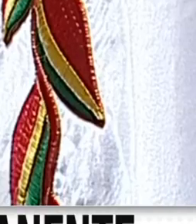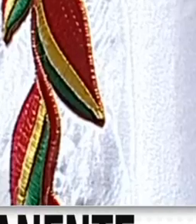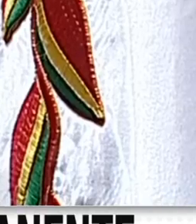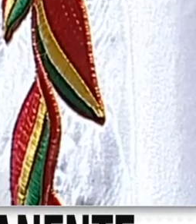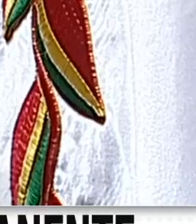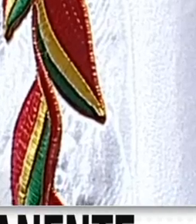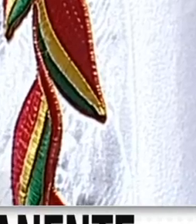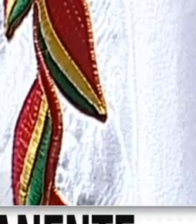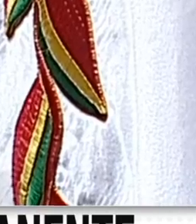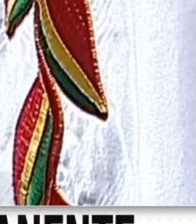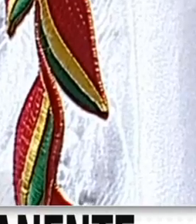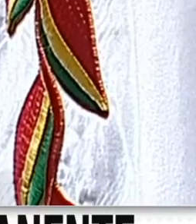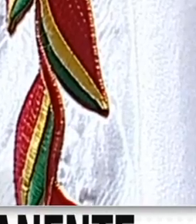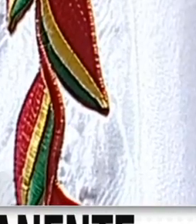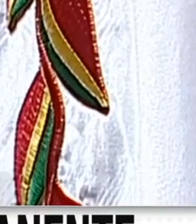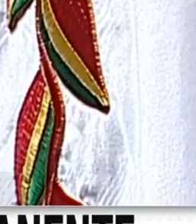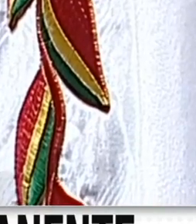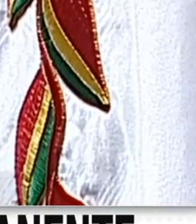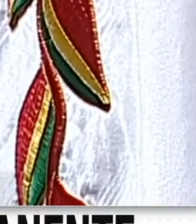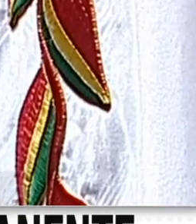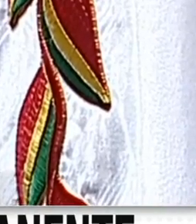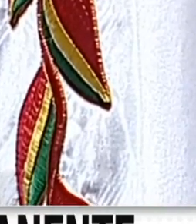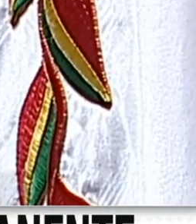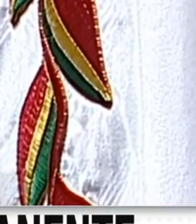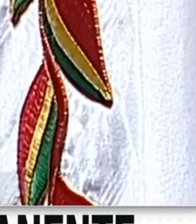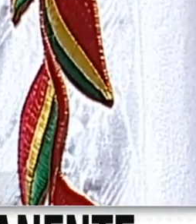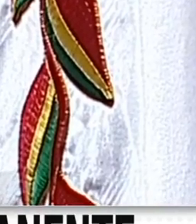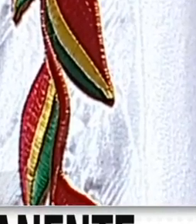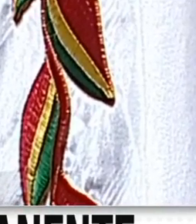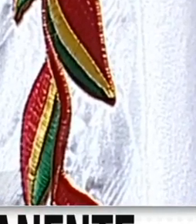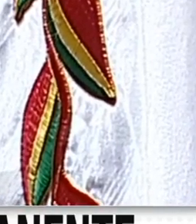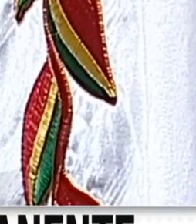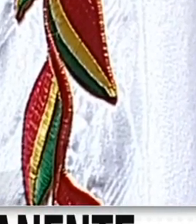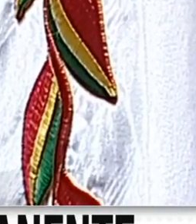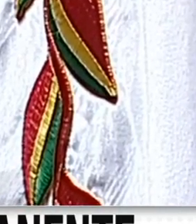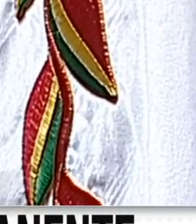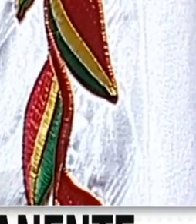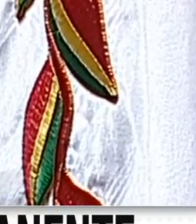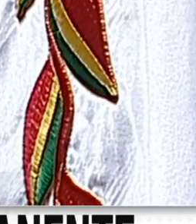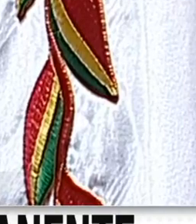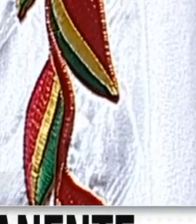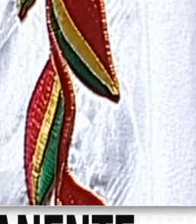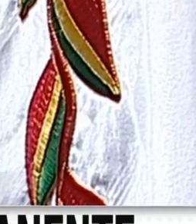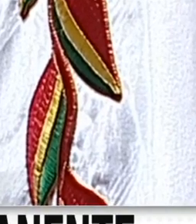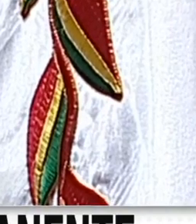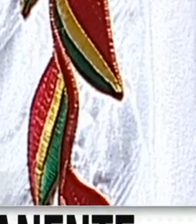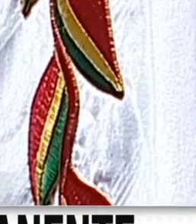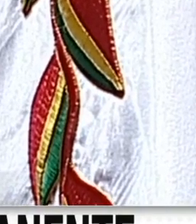Con esta información volveremos más tarde desde Palacio de Gobierno.